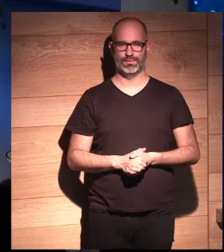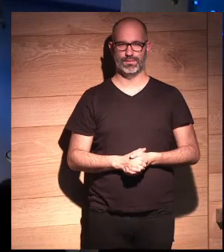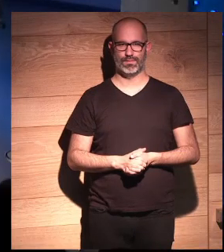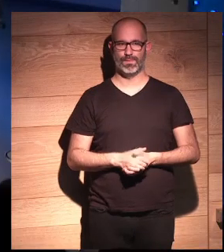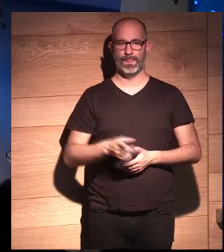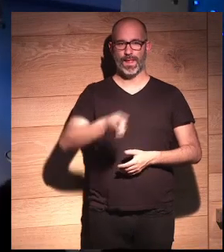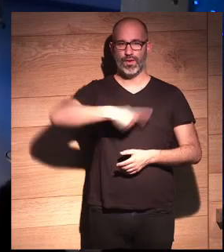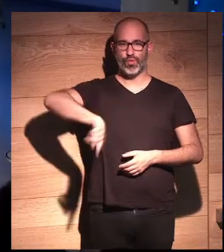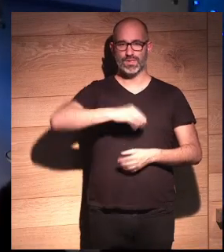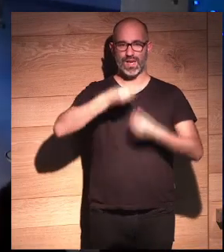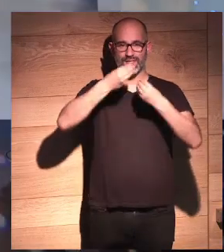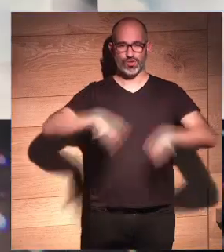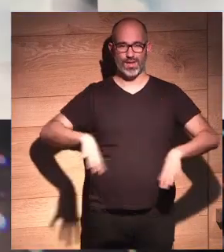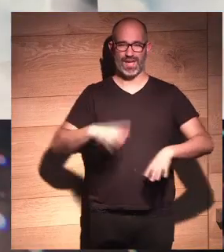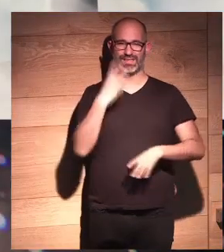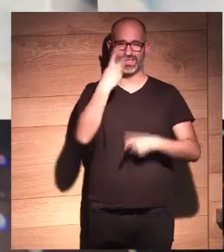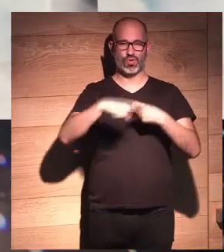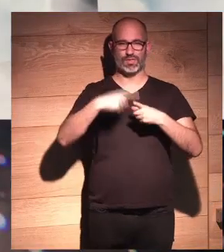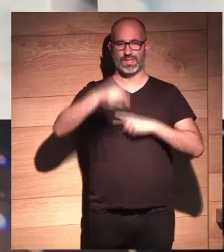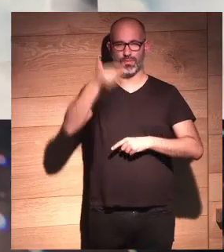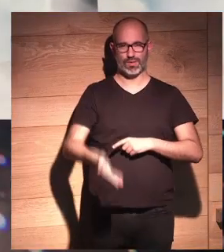Nuestra historia tiene 3 puntos fuertes.